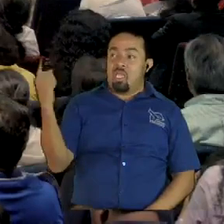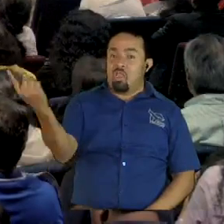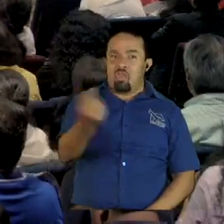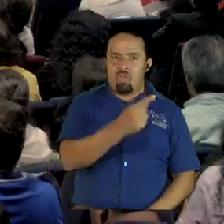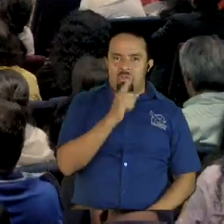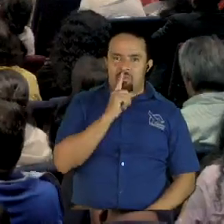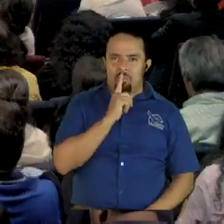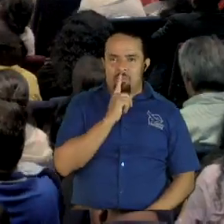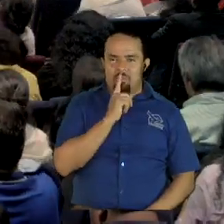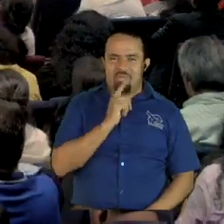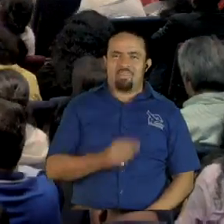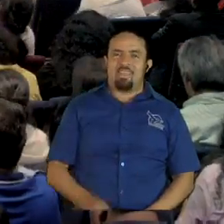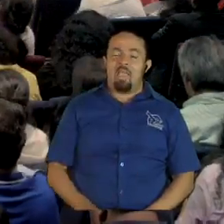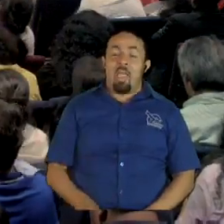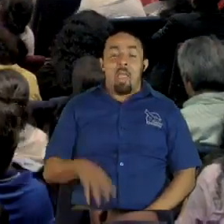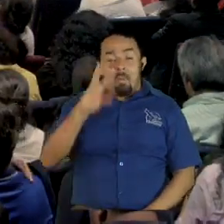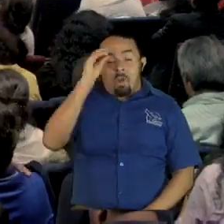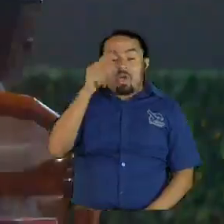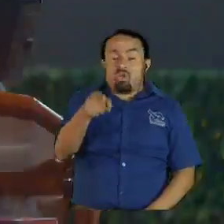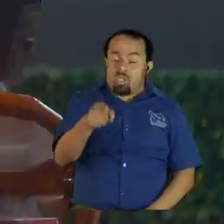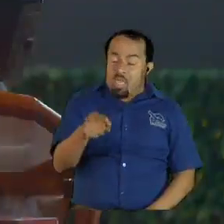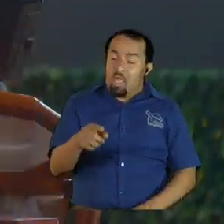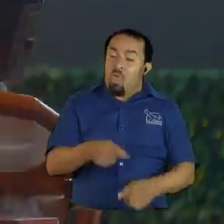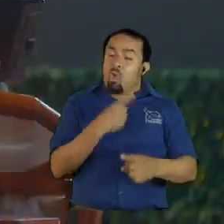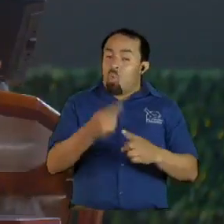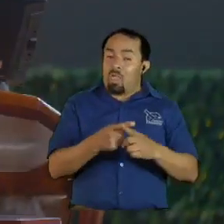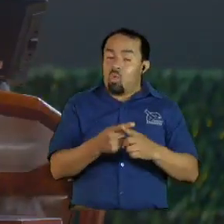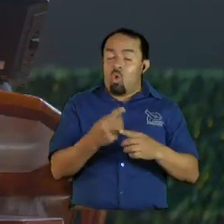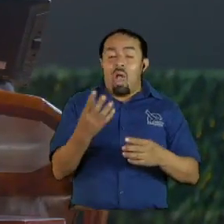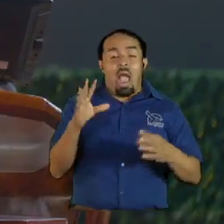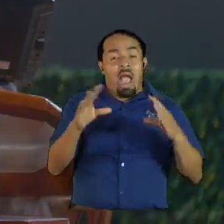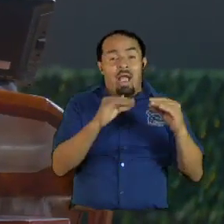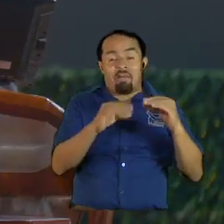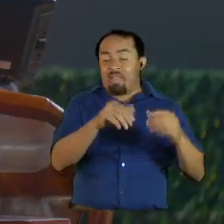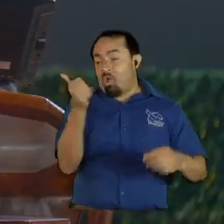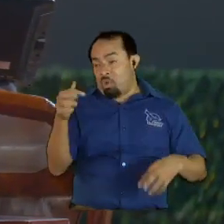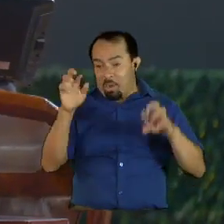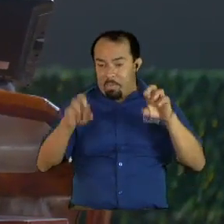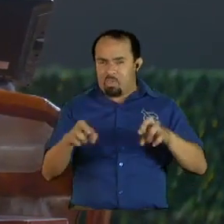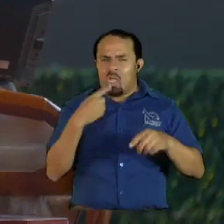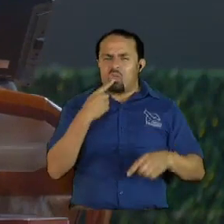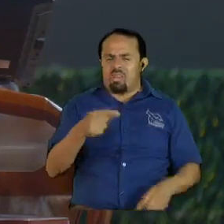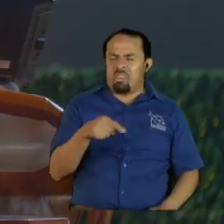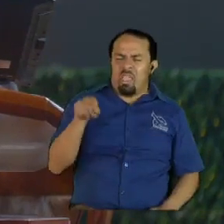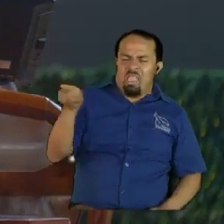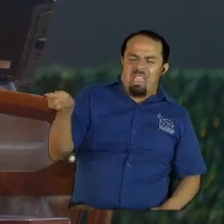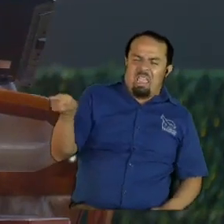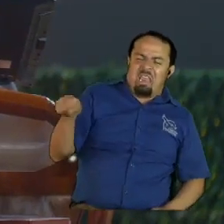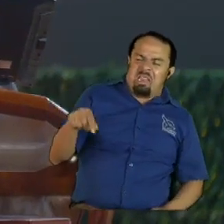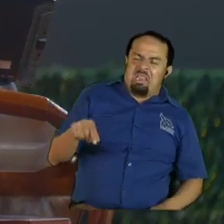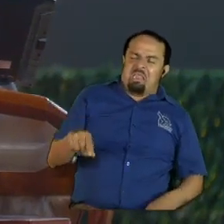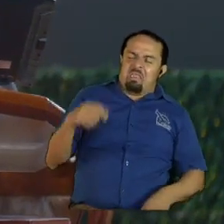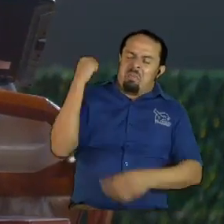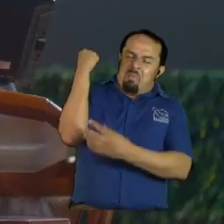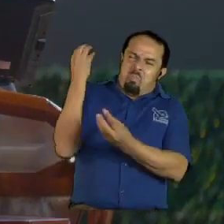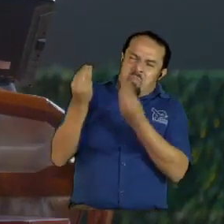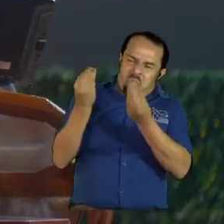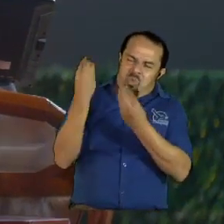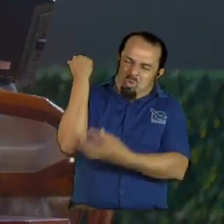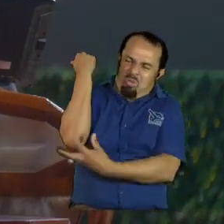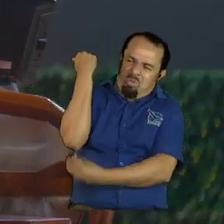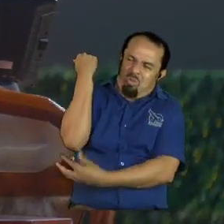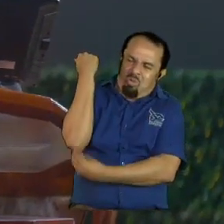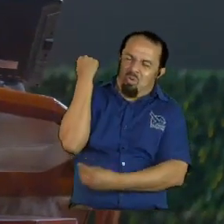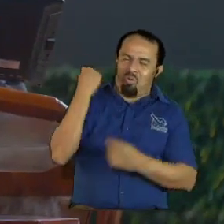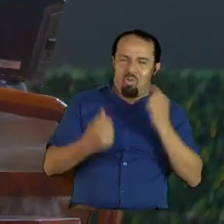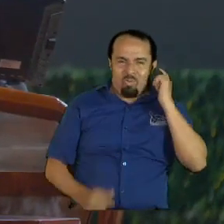Porque cuando usted habla de alguien le dice, ese como es de agarrado. Avaro, más agarrado